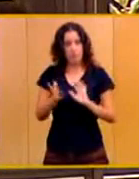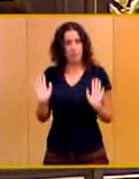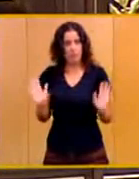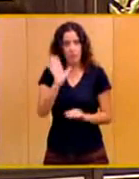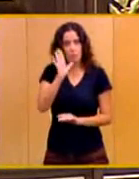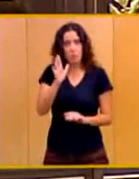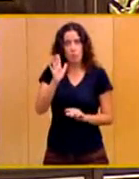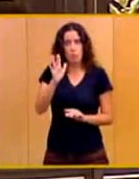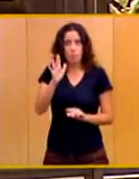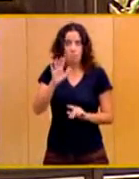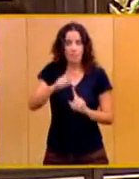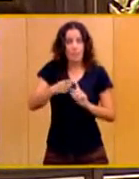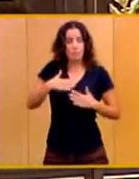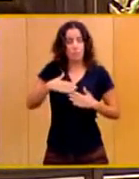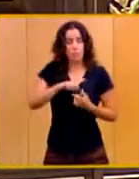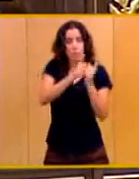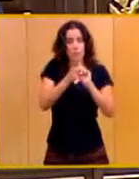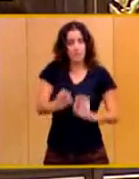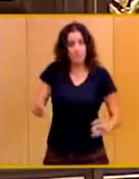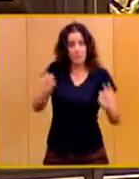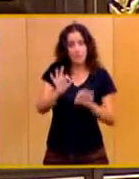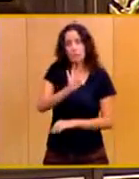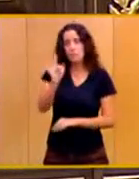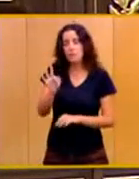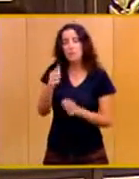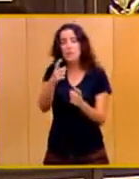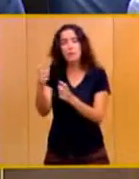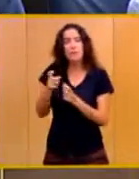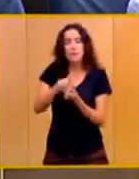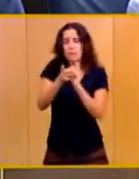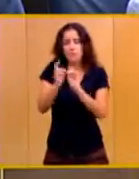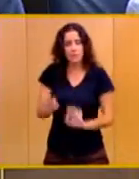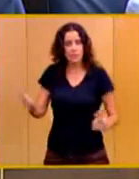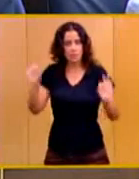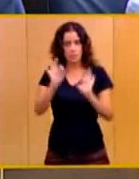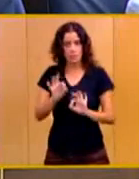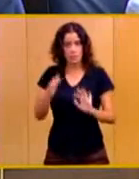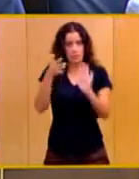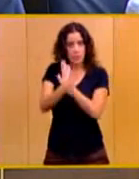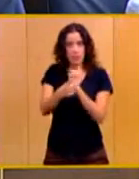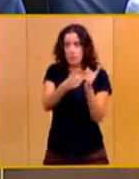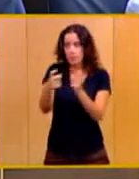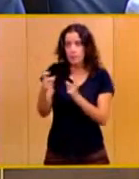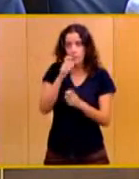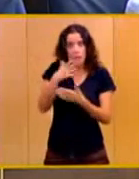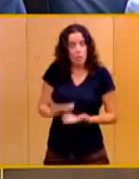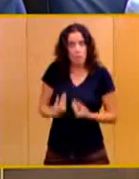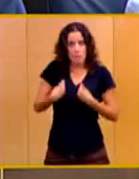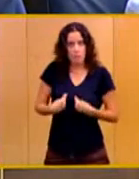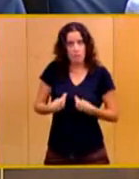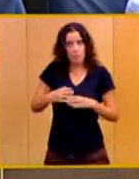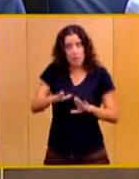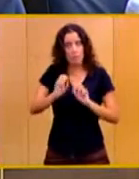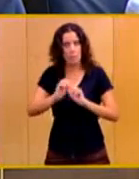cambiado y porque las necesidades tampoco lo han hecho. Son las mismas, pero más graves. El